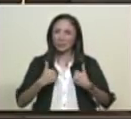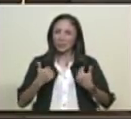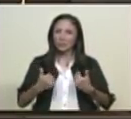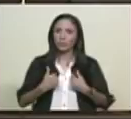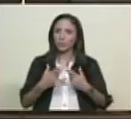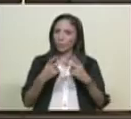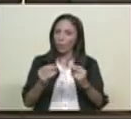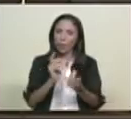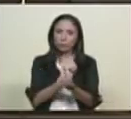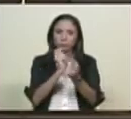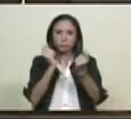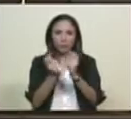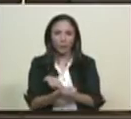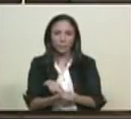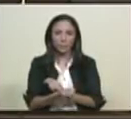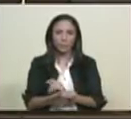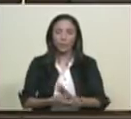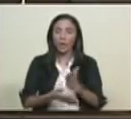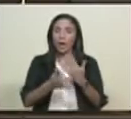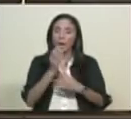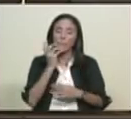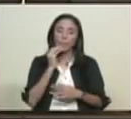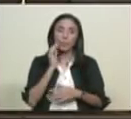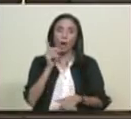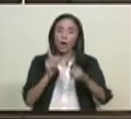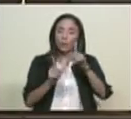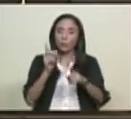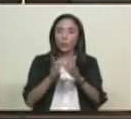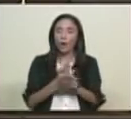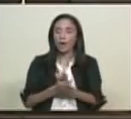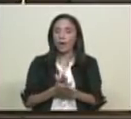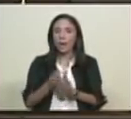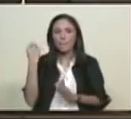ese pueblo que no se ha dejado quitar el derecho a la alegría y a la felicidad.